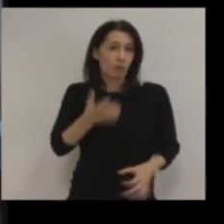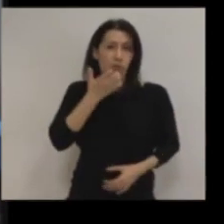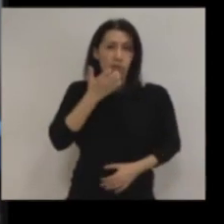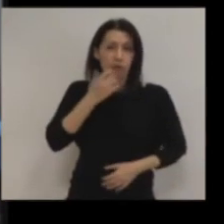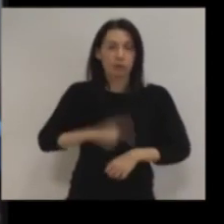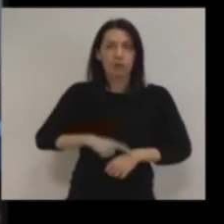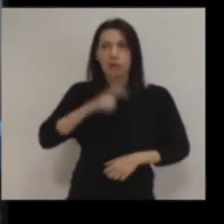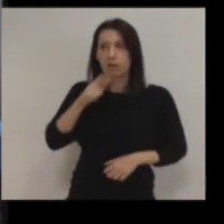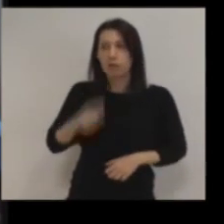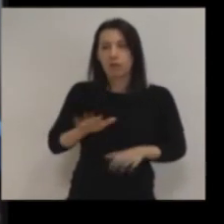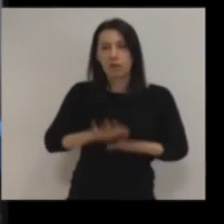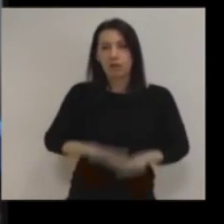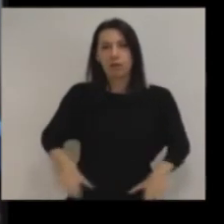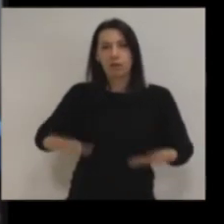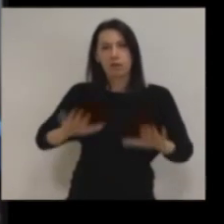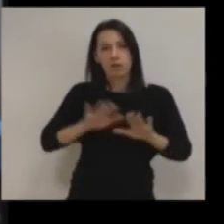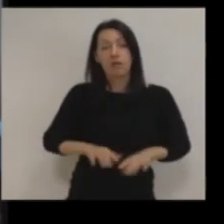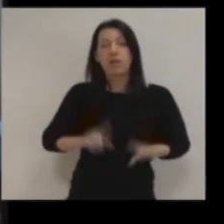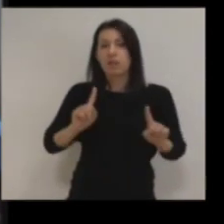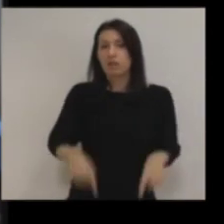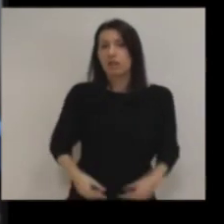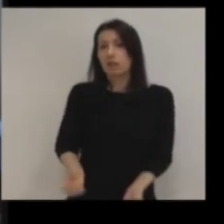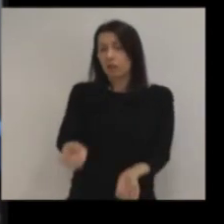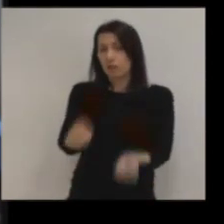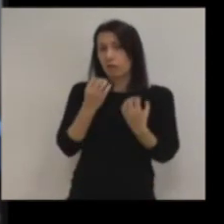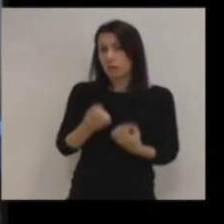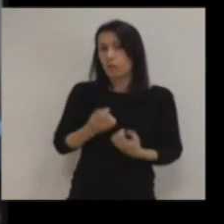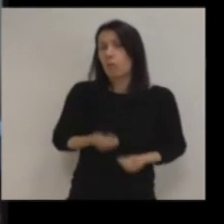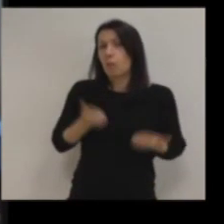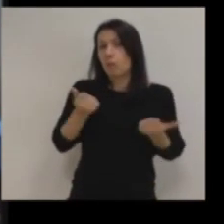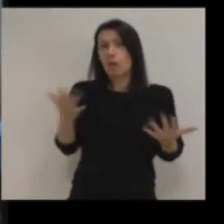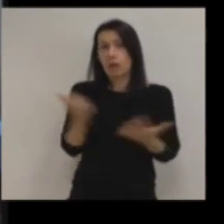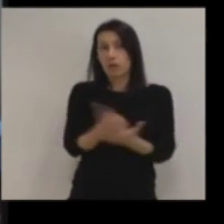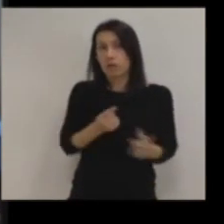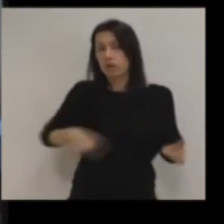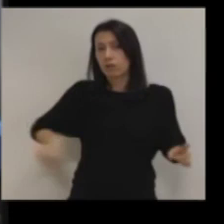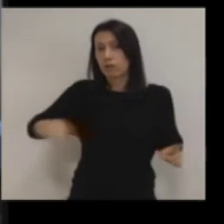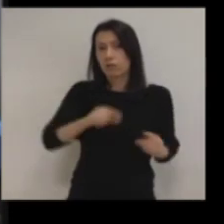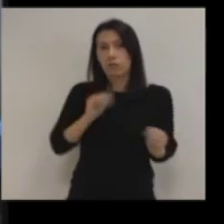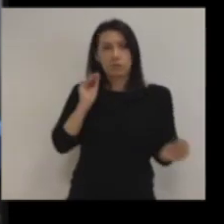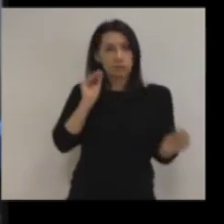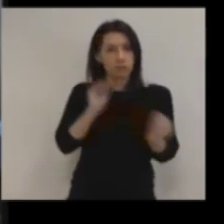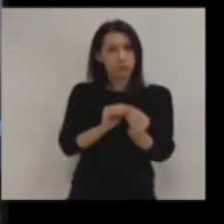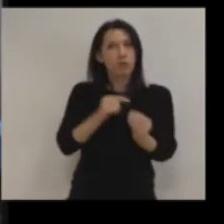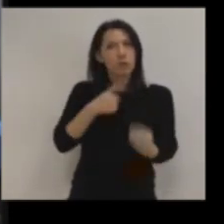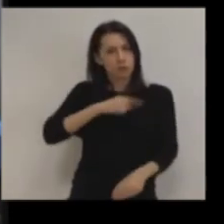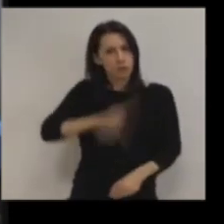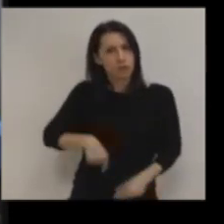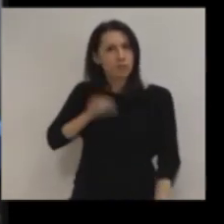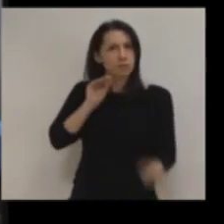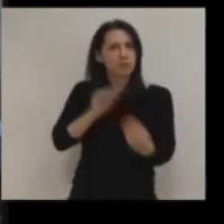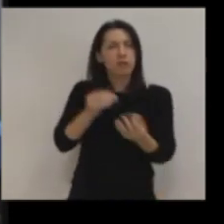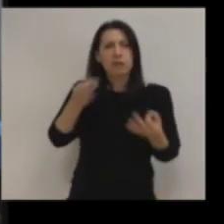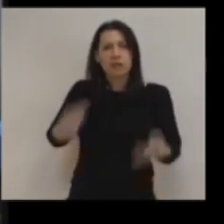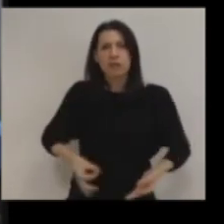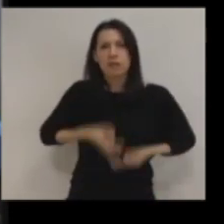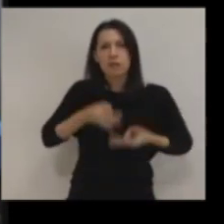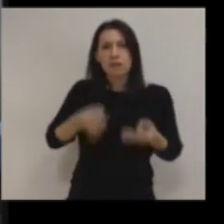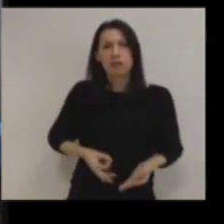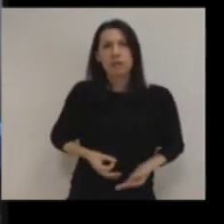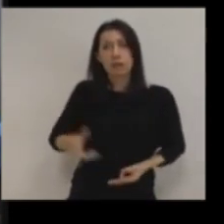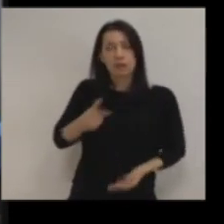mucha desinformación. Coincidís todos, y coincido yo con vosotros, que siempre hay que reclamar los derechos,